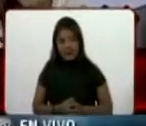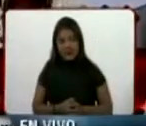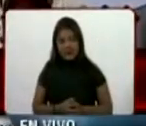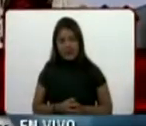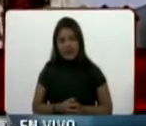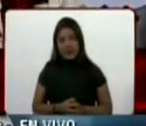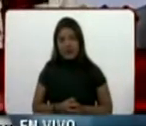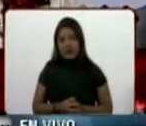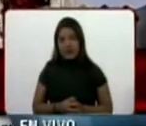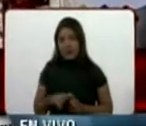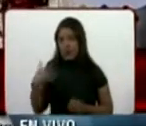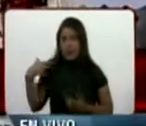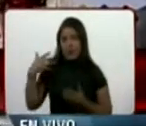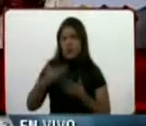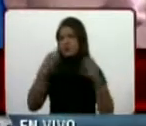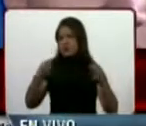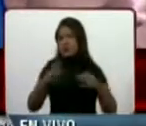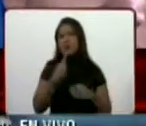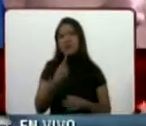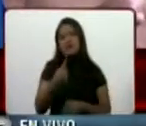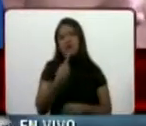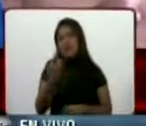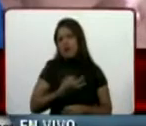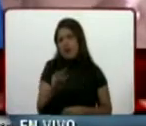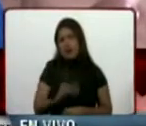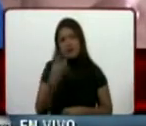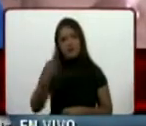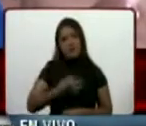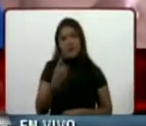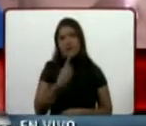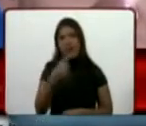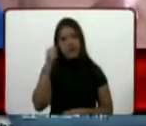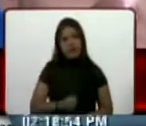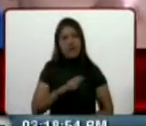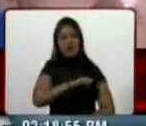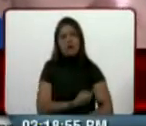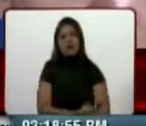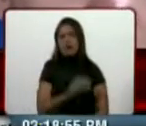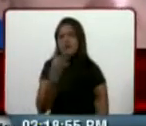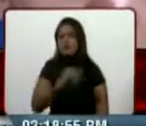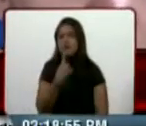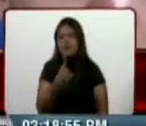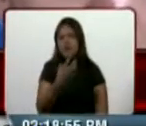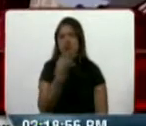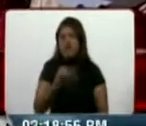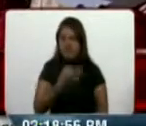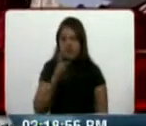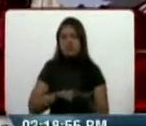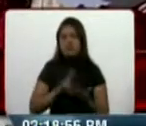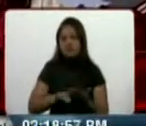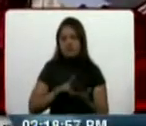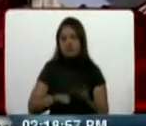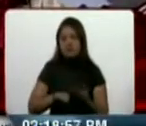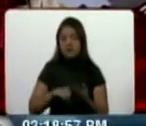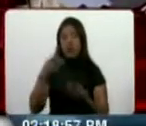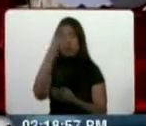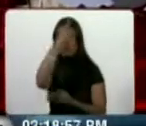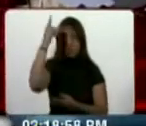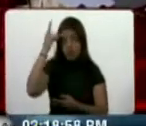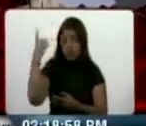esto, que siempre ha dicho la verdad. Tiene la fortaleza de decir siempre la verdad. Está Diosdado Cabello,